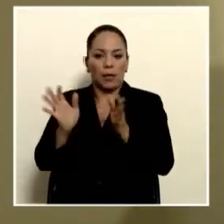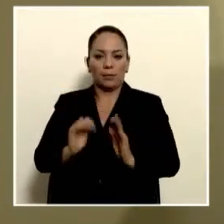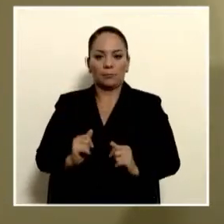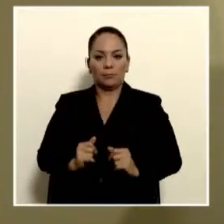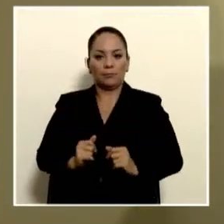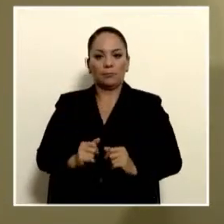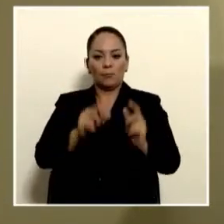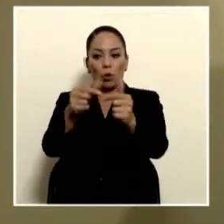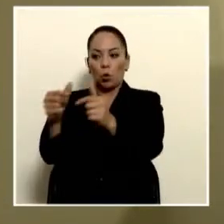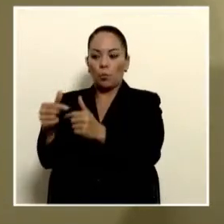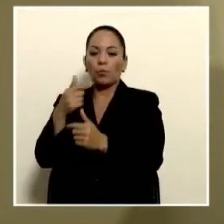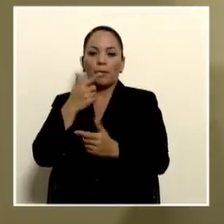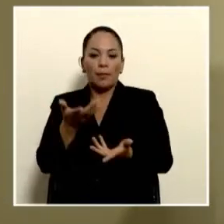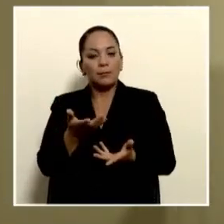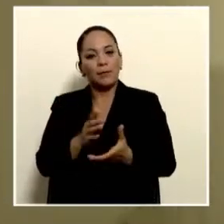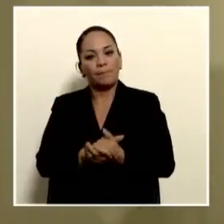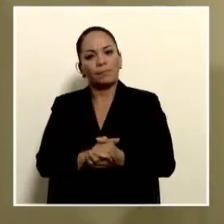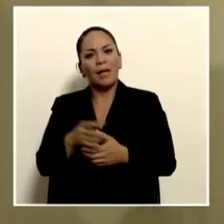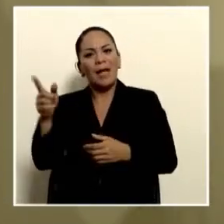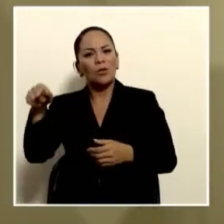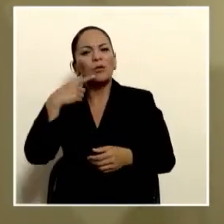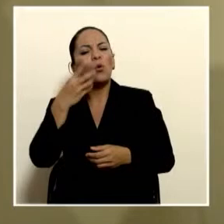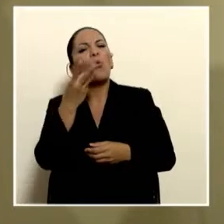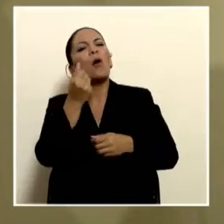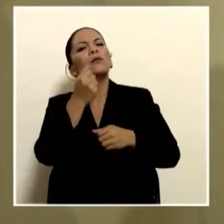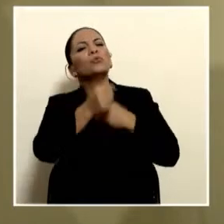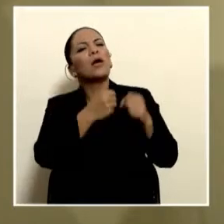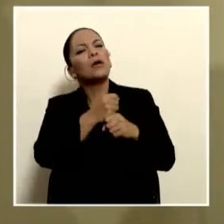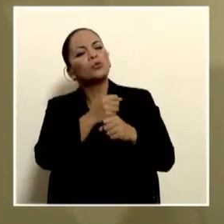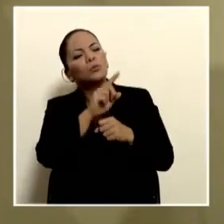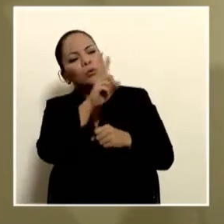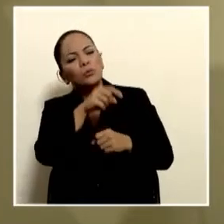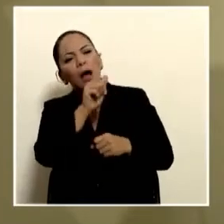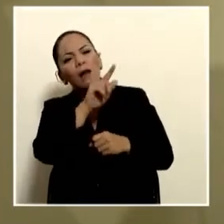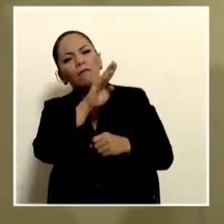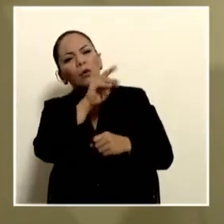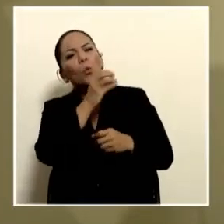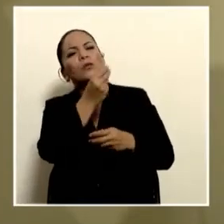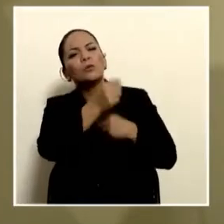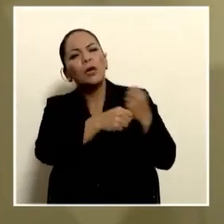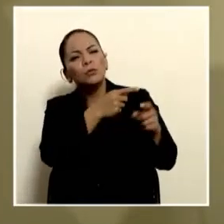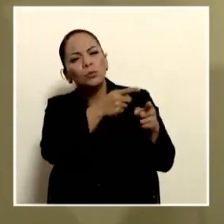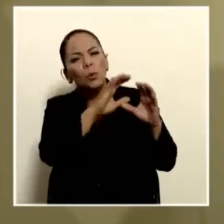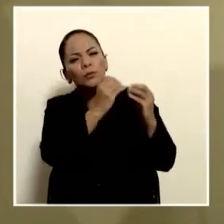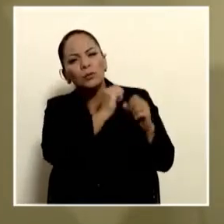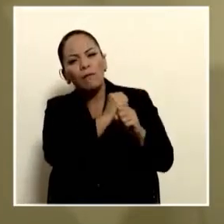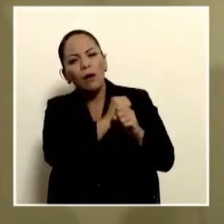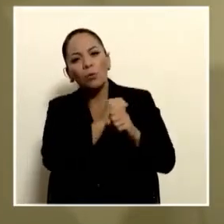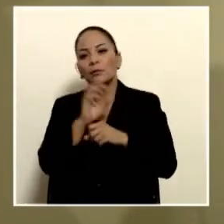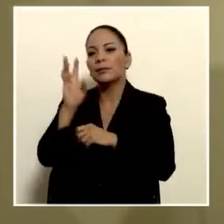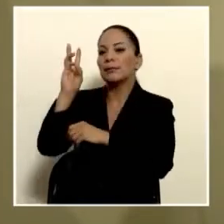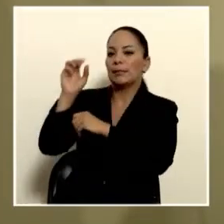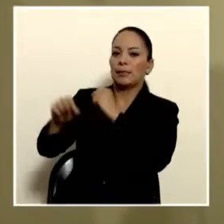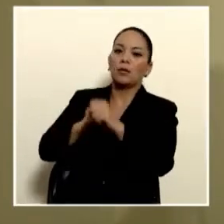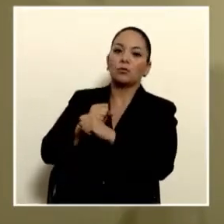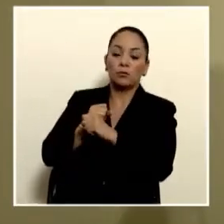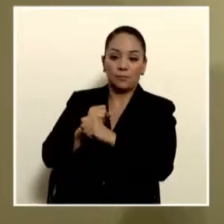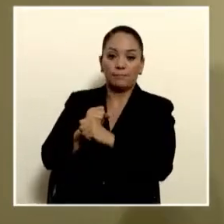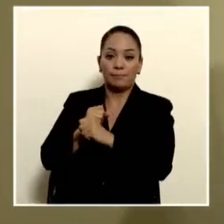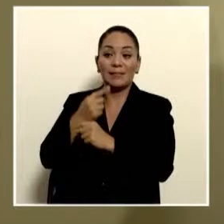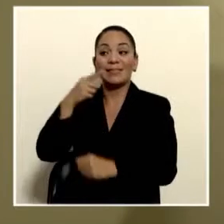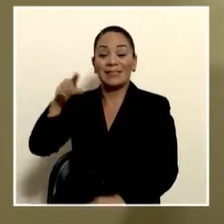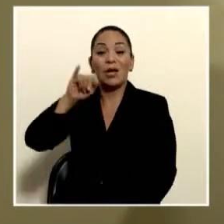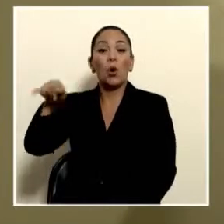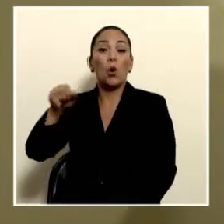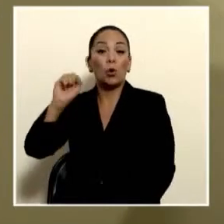las cámaras me dicen, mire, tenemos, ¿cuántos años, don José Álvaro, en esa comisión de trabajo? 6 años. Dice don José